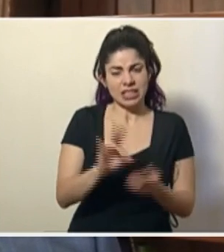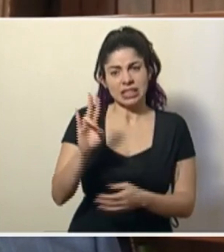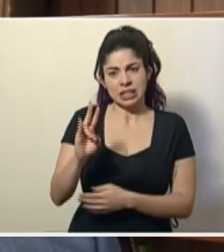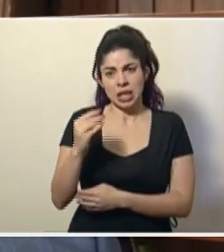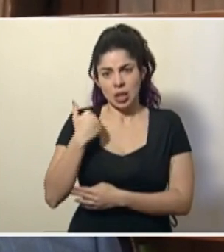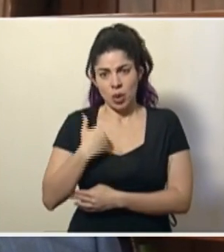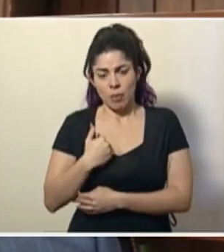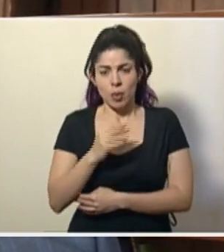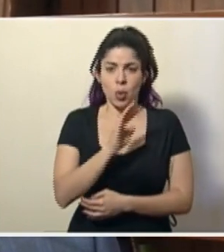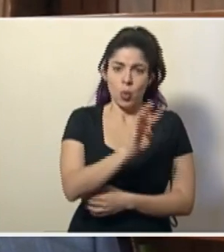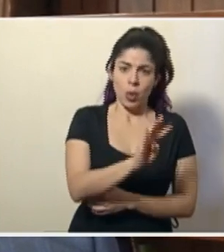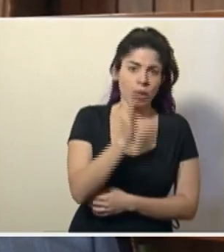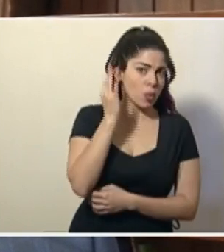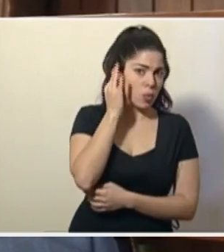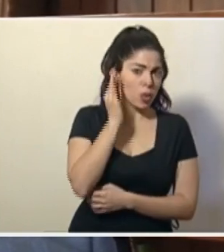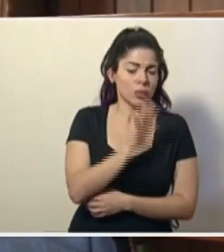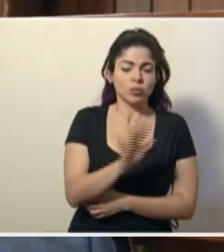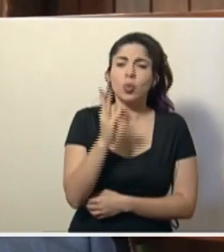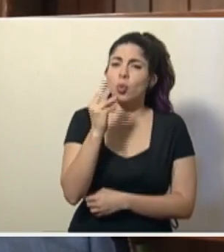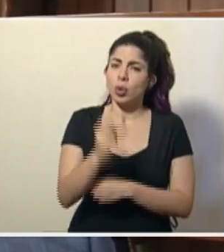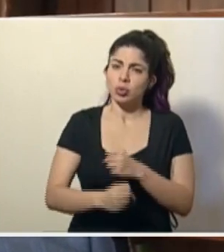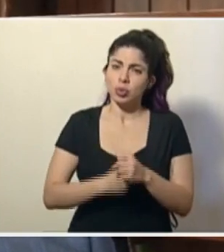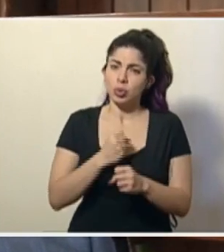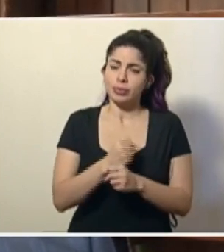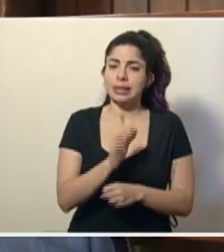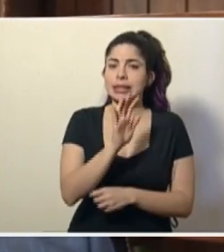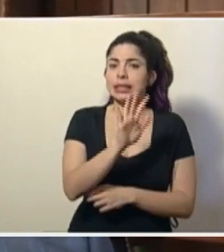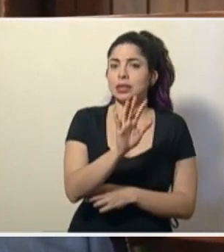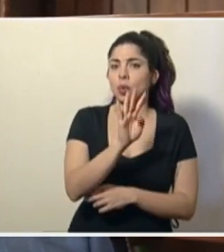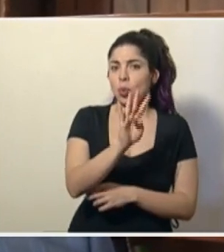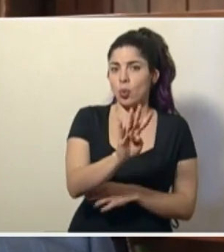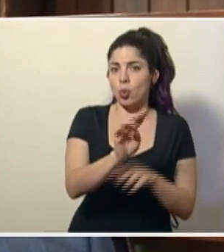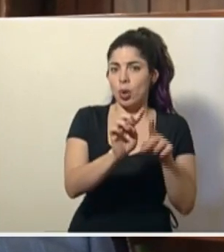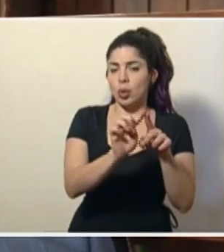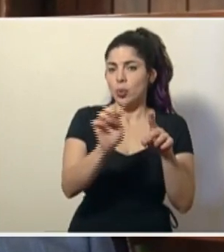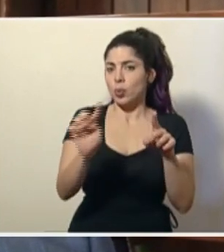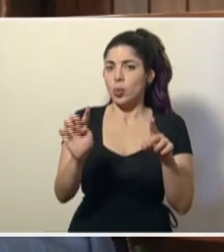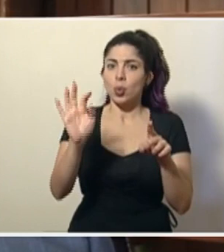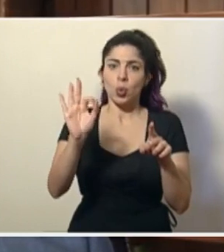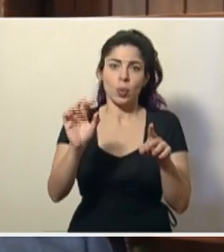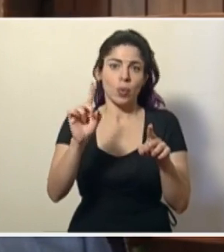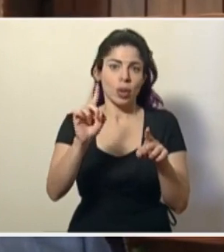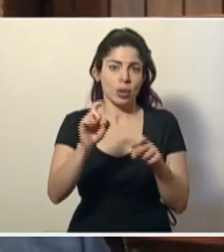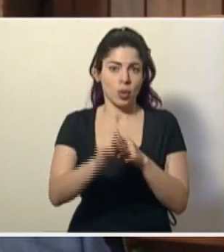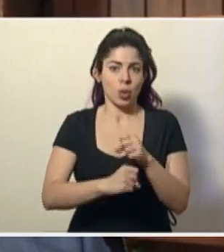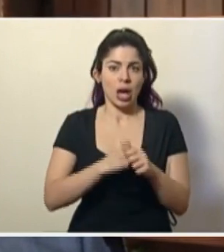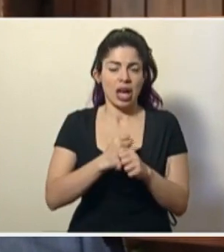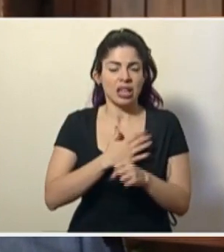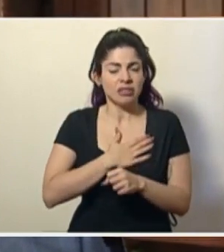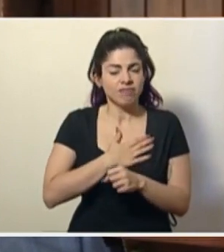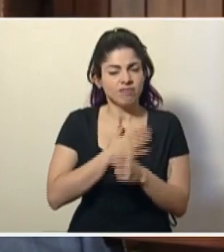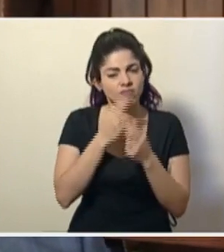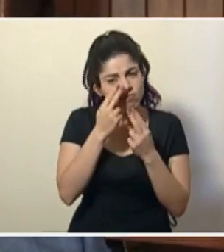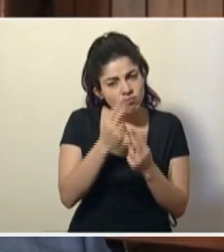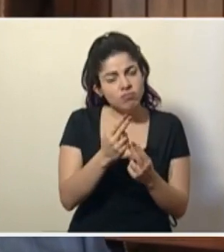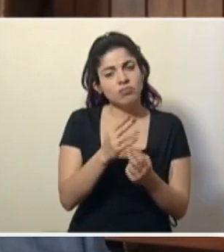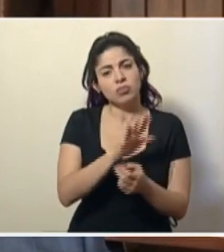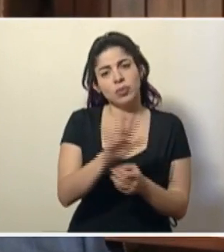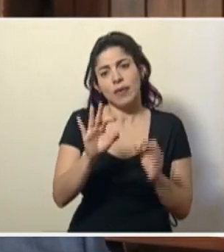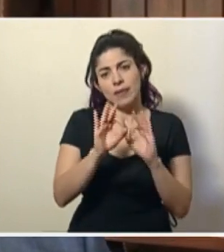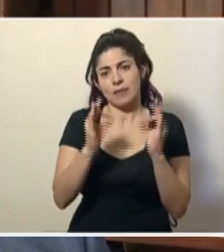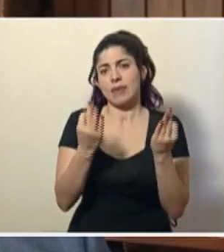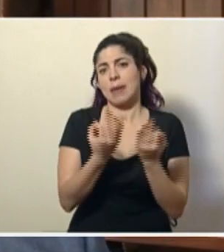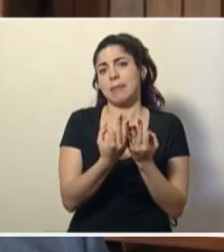7 hombres y 4 mujeres con edades de 54 a 91 años. Nuestro más sentido pésame para